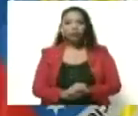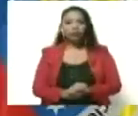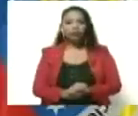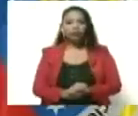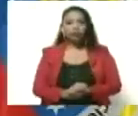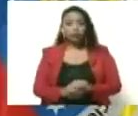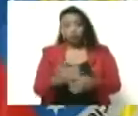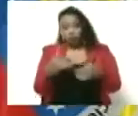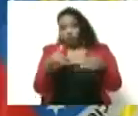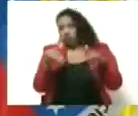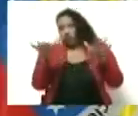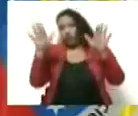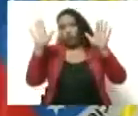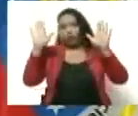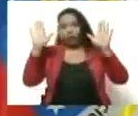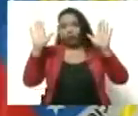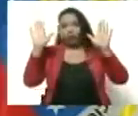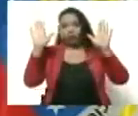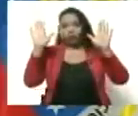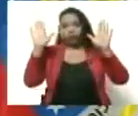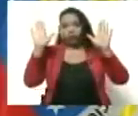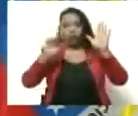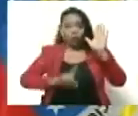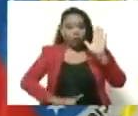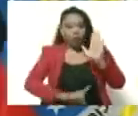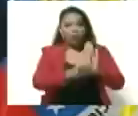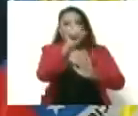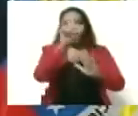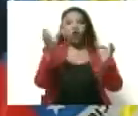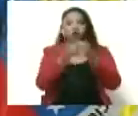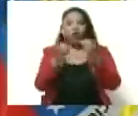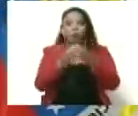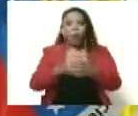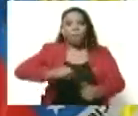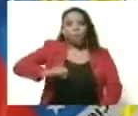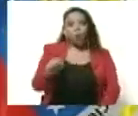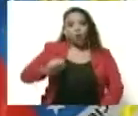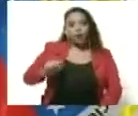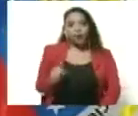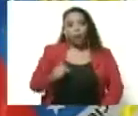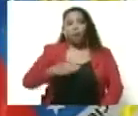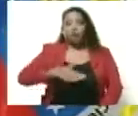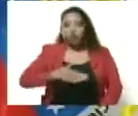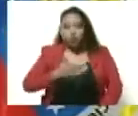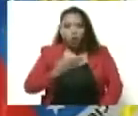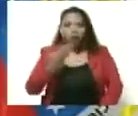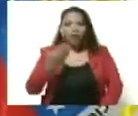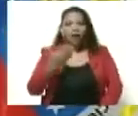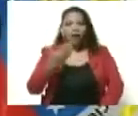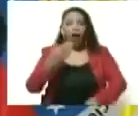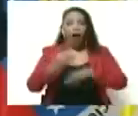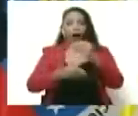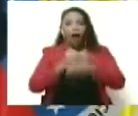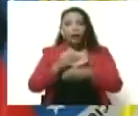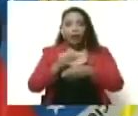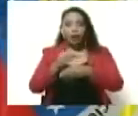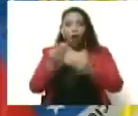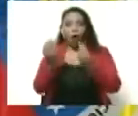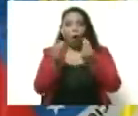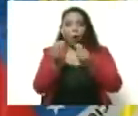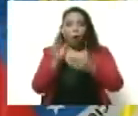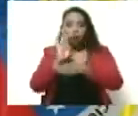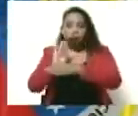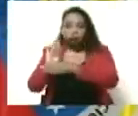Y, por supuesto, el desarrollo de los cuerpos policiales para que sean capaces de cubrir